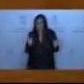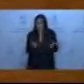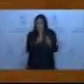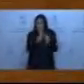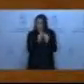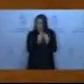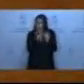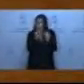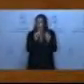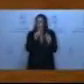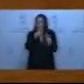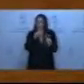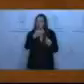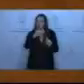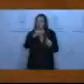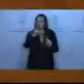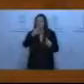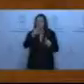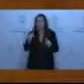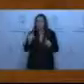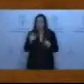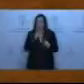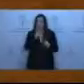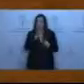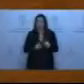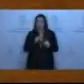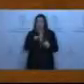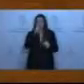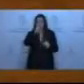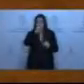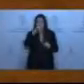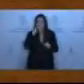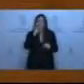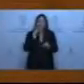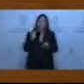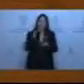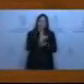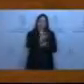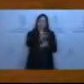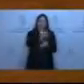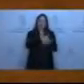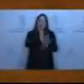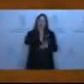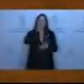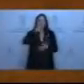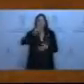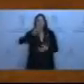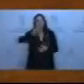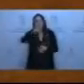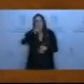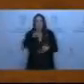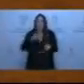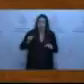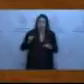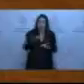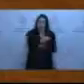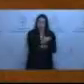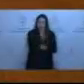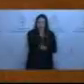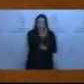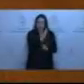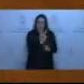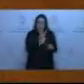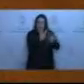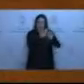empiezo con la Fundación Barredo, una fundación que recibe en el 2013 un total de 1.140.000 euros en subvenciones nominativas